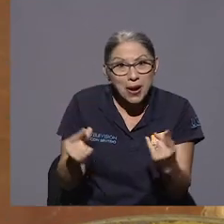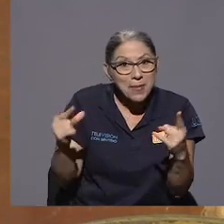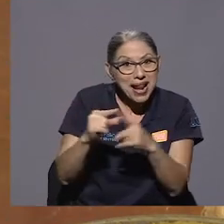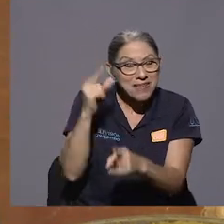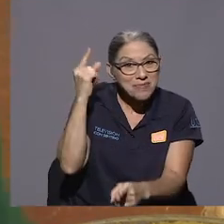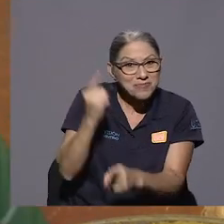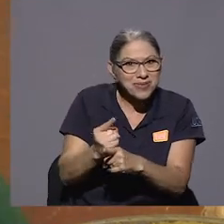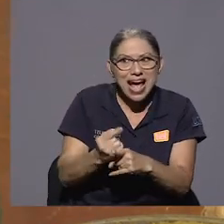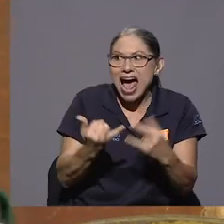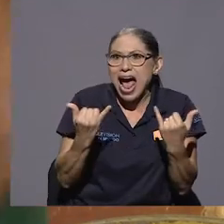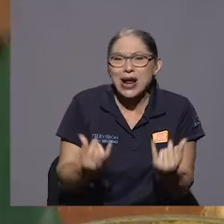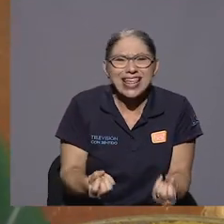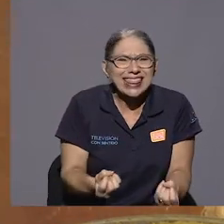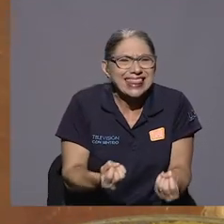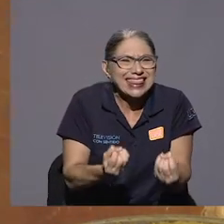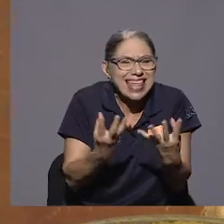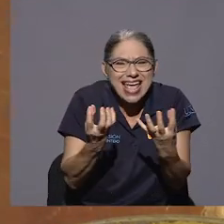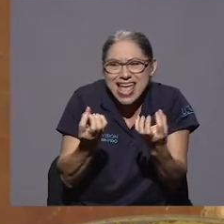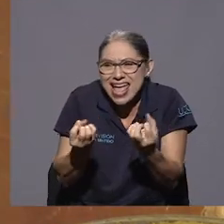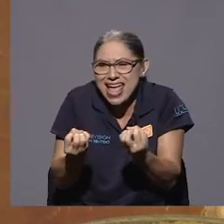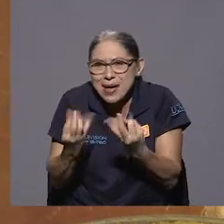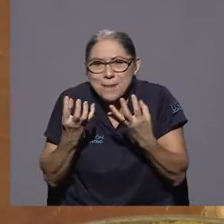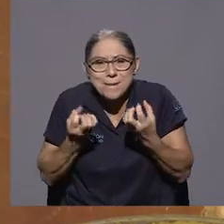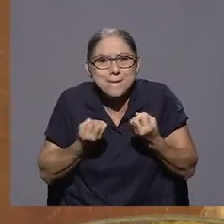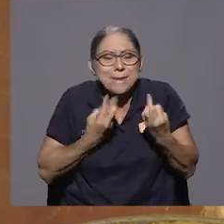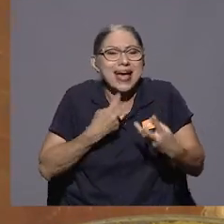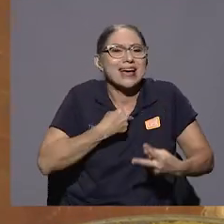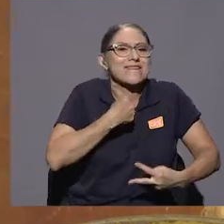oportuna. Hay demasiadas voces